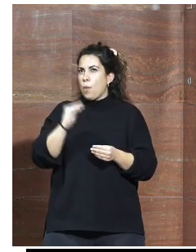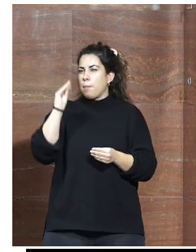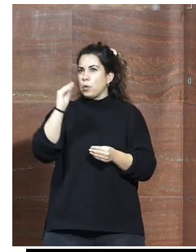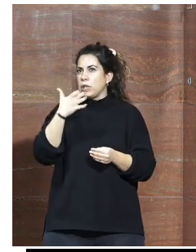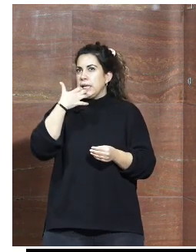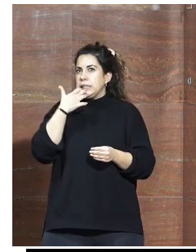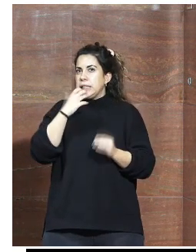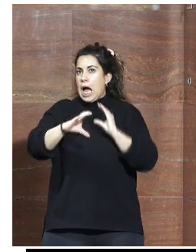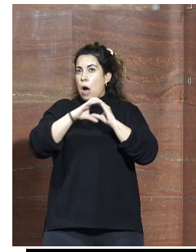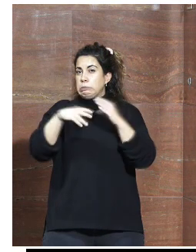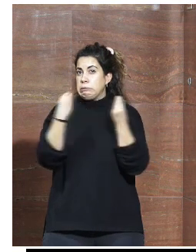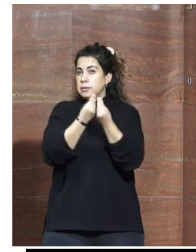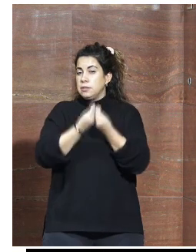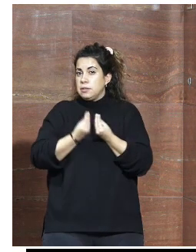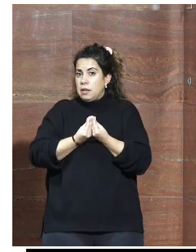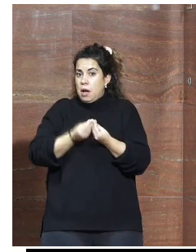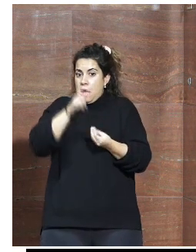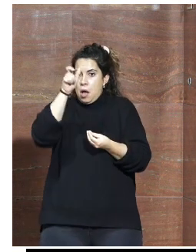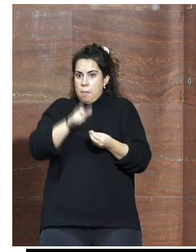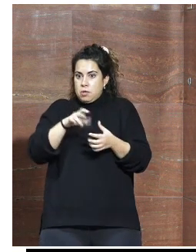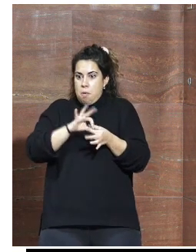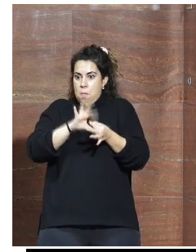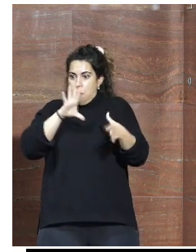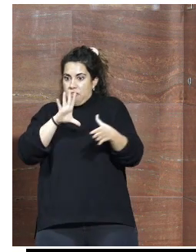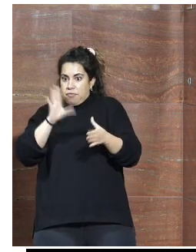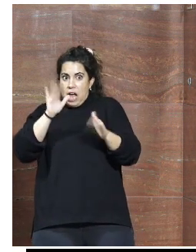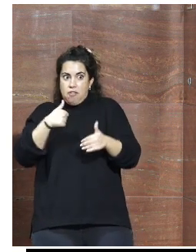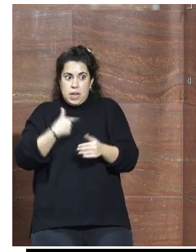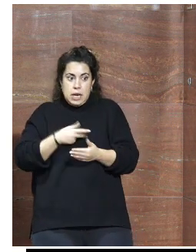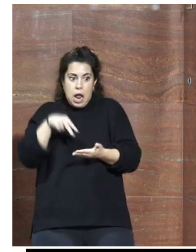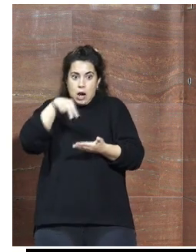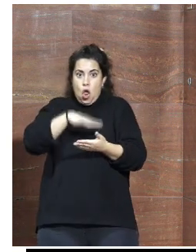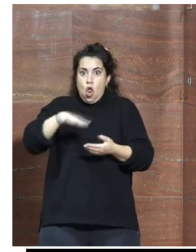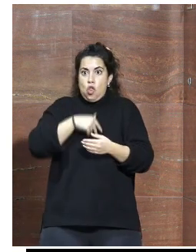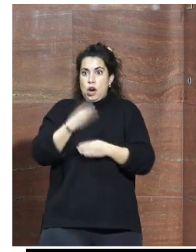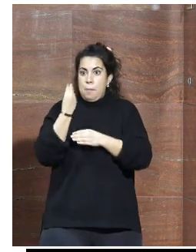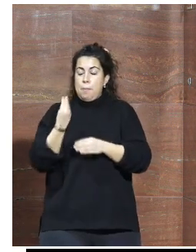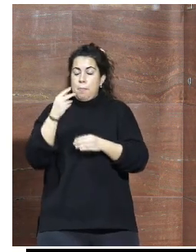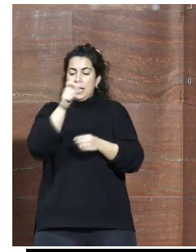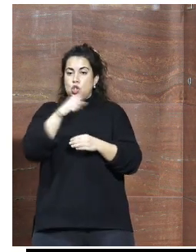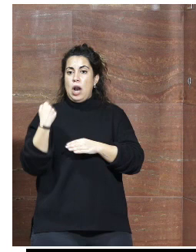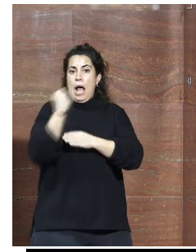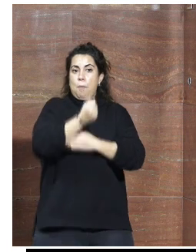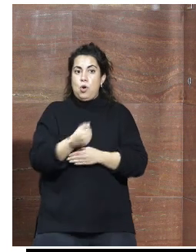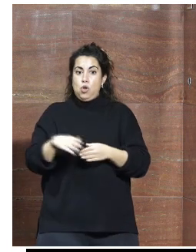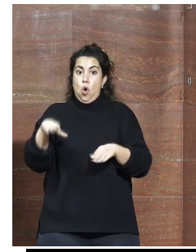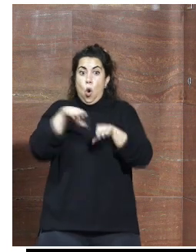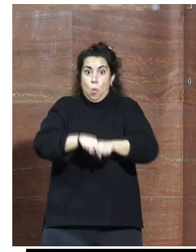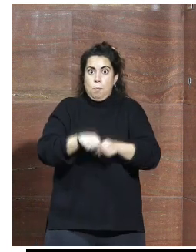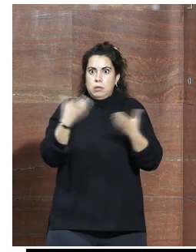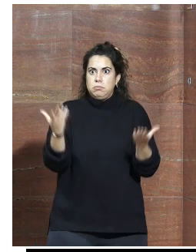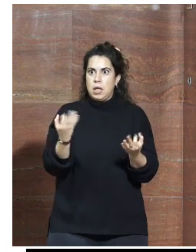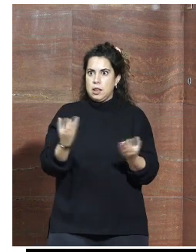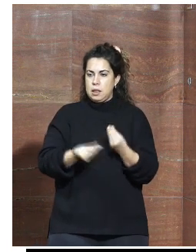si el autobús va lleno y viene una persona que no está vinculada a esto y se coloca en ese lugar, ¿no? Le caerán a preguntas, ¿qué pasará, no? Pero es interesante